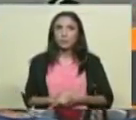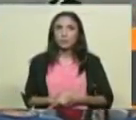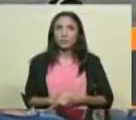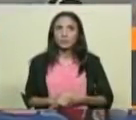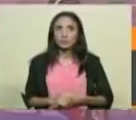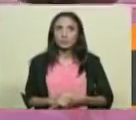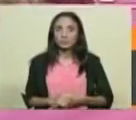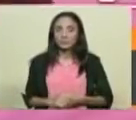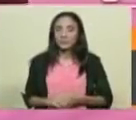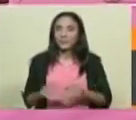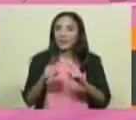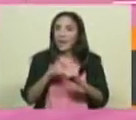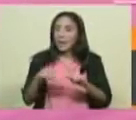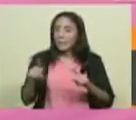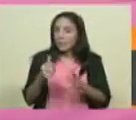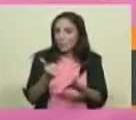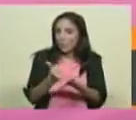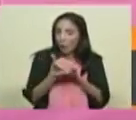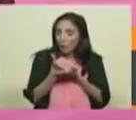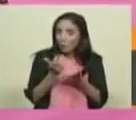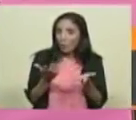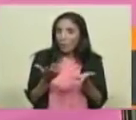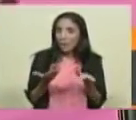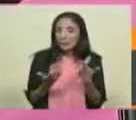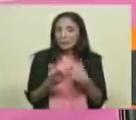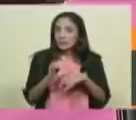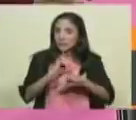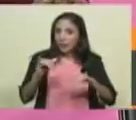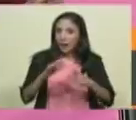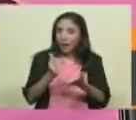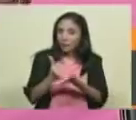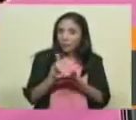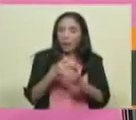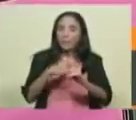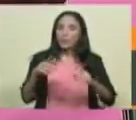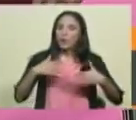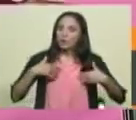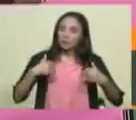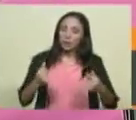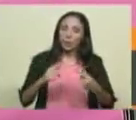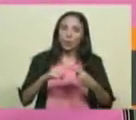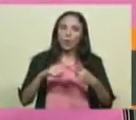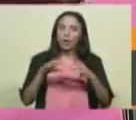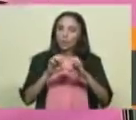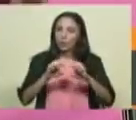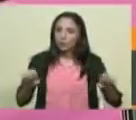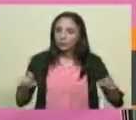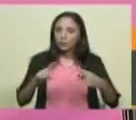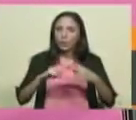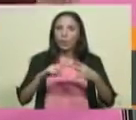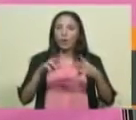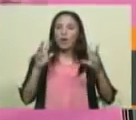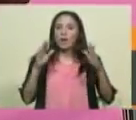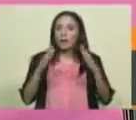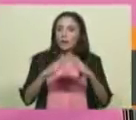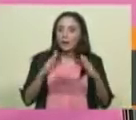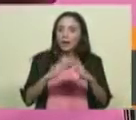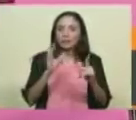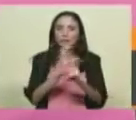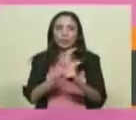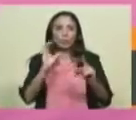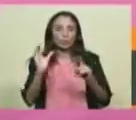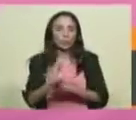Pero no es suficiente, porque tiene que llegar la salud, la educación, la vivienda, la cultura,